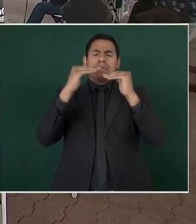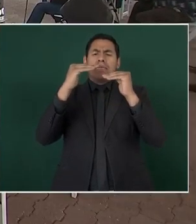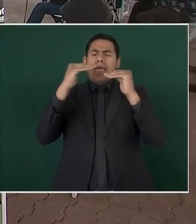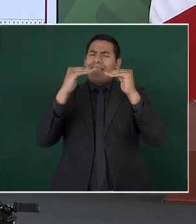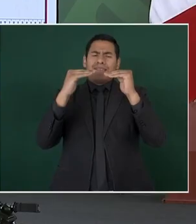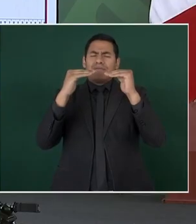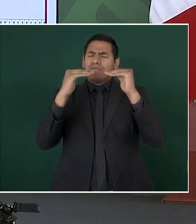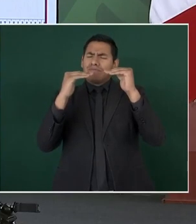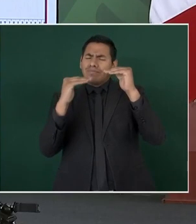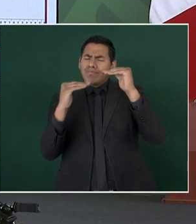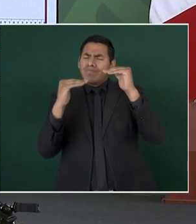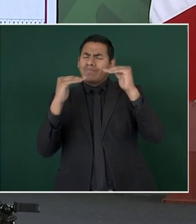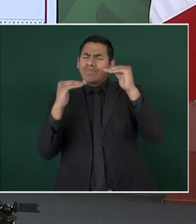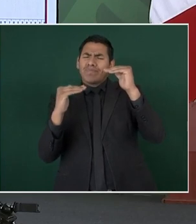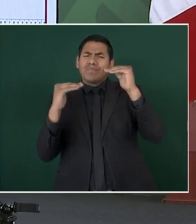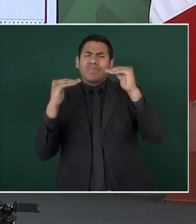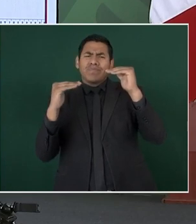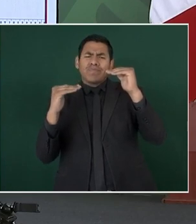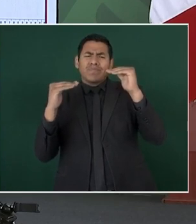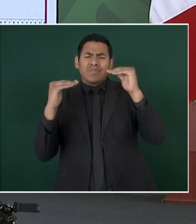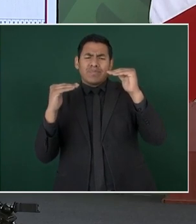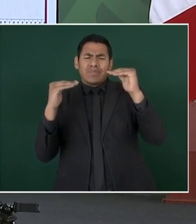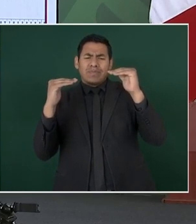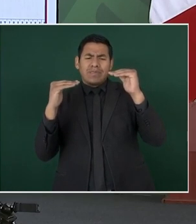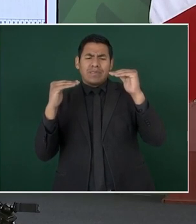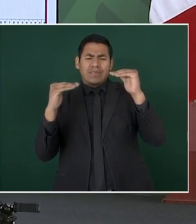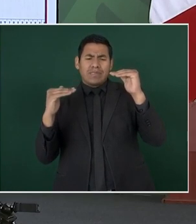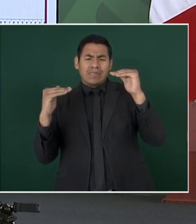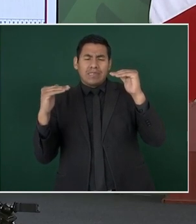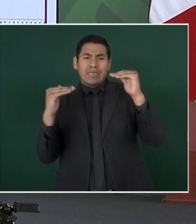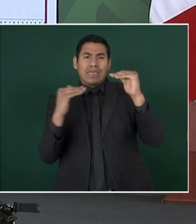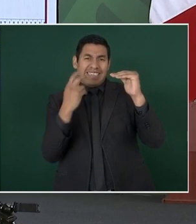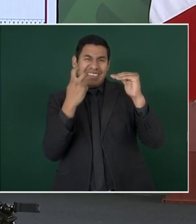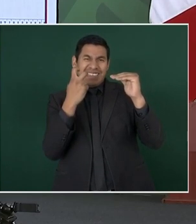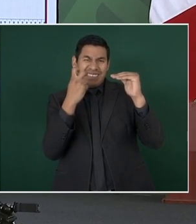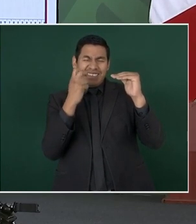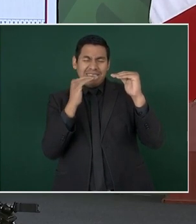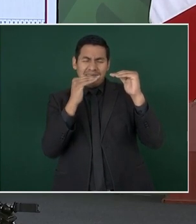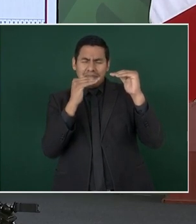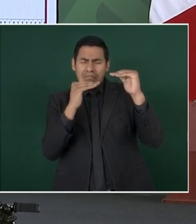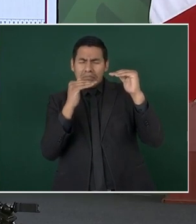se mantenga, es decir, que tengamos